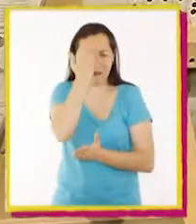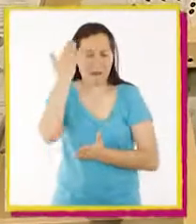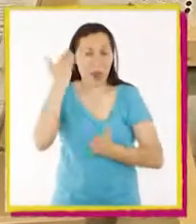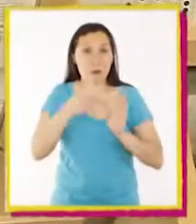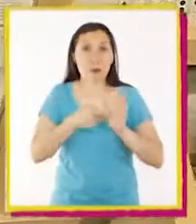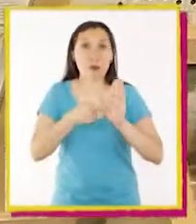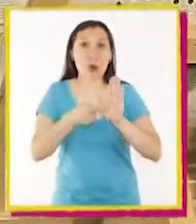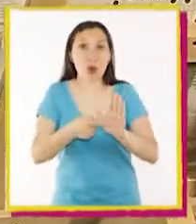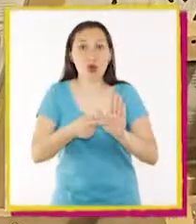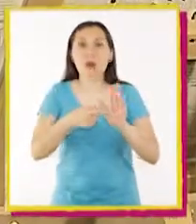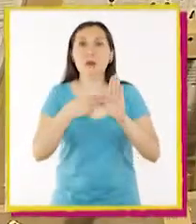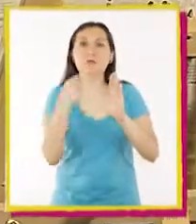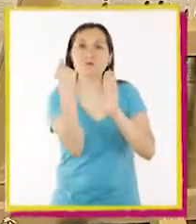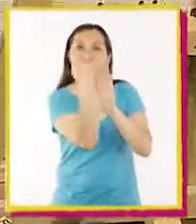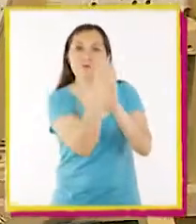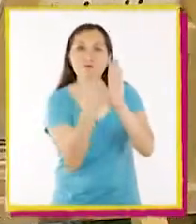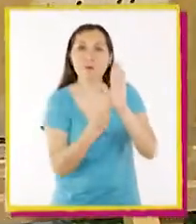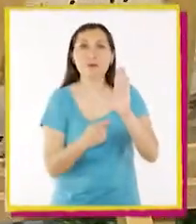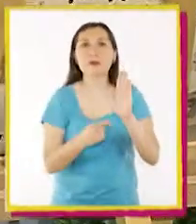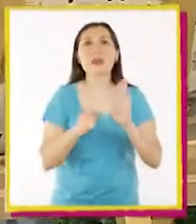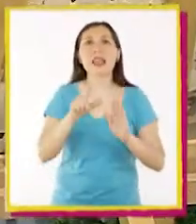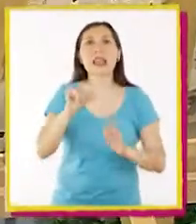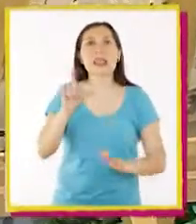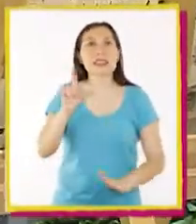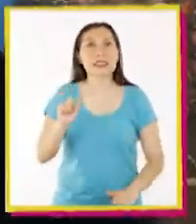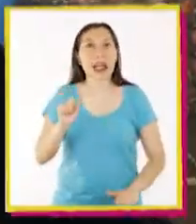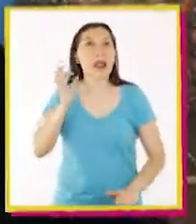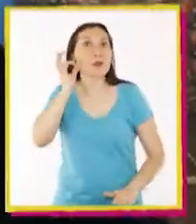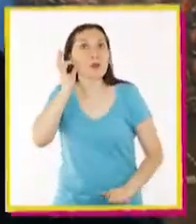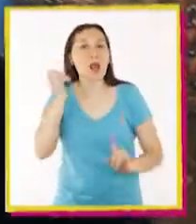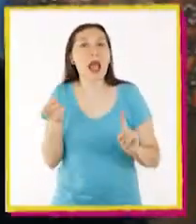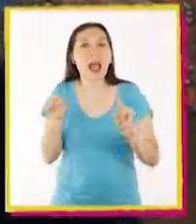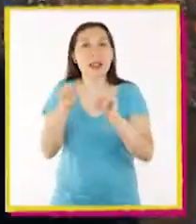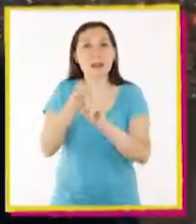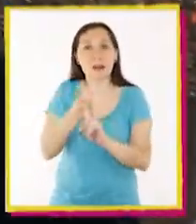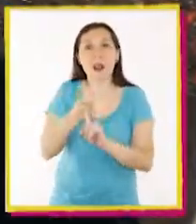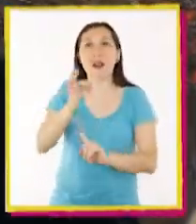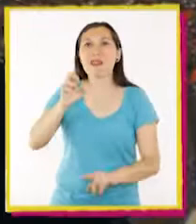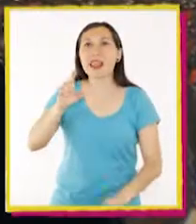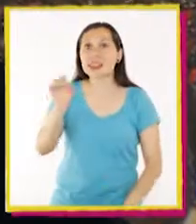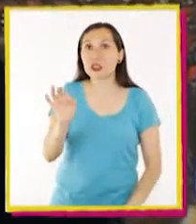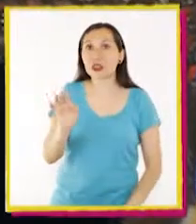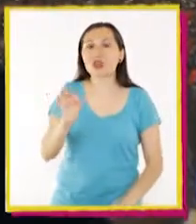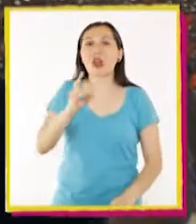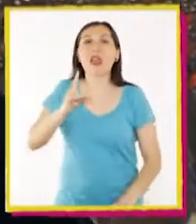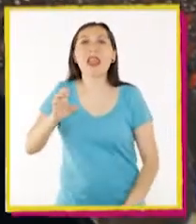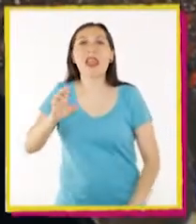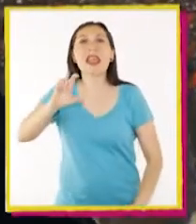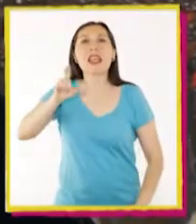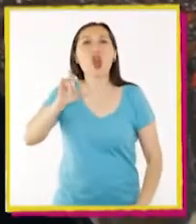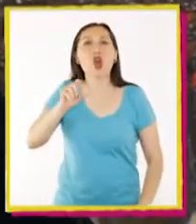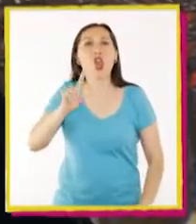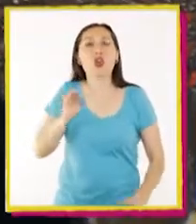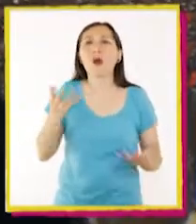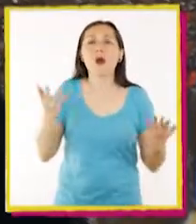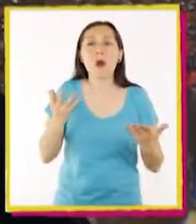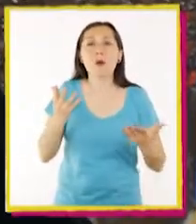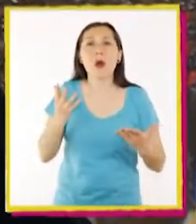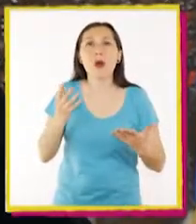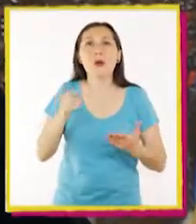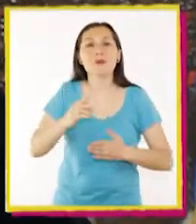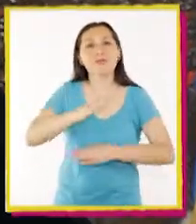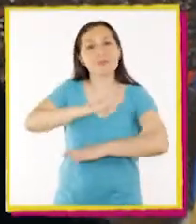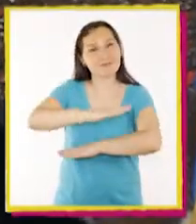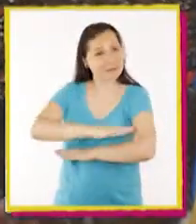más famosa es el retrato de Elisa Gherardini, esposa de Francesco del Giocondo, más